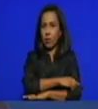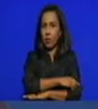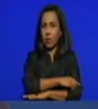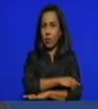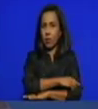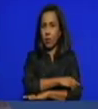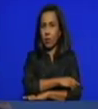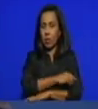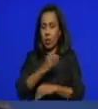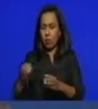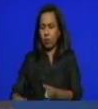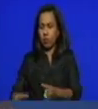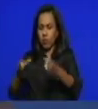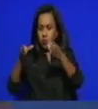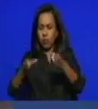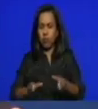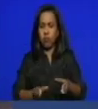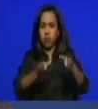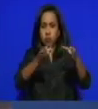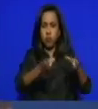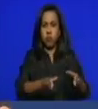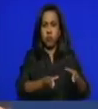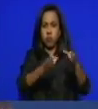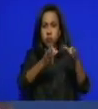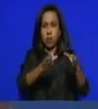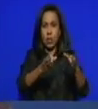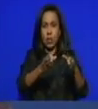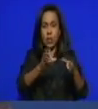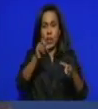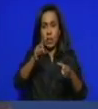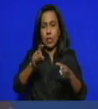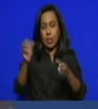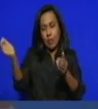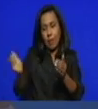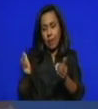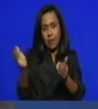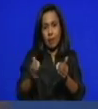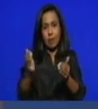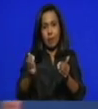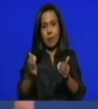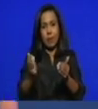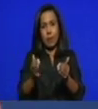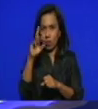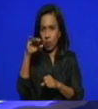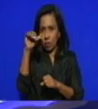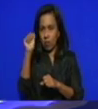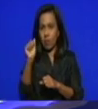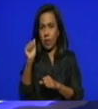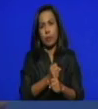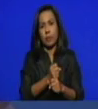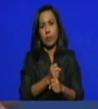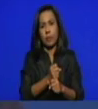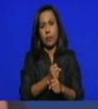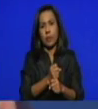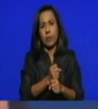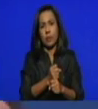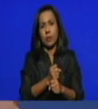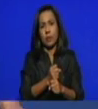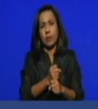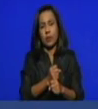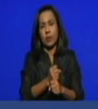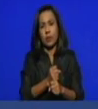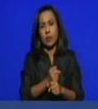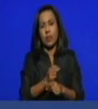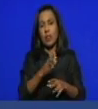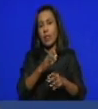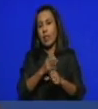de quintales que debieron haberse levantado en ese momento, atrasó el tema de la cosecha. O sea, hizo como